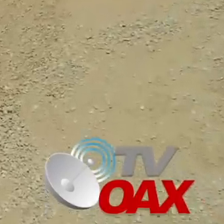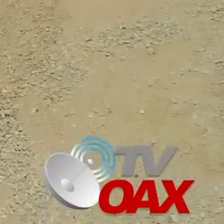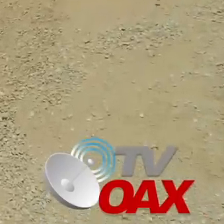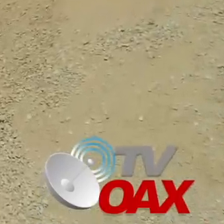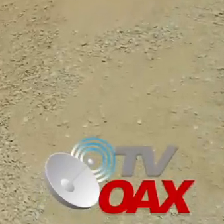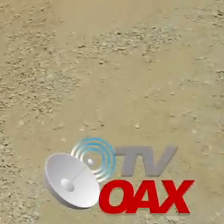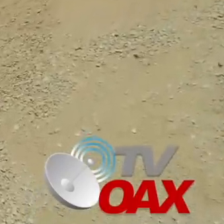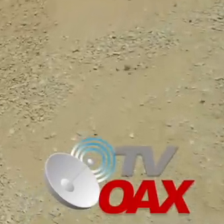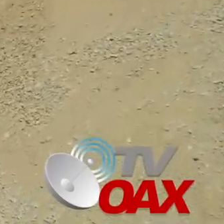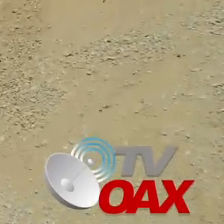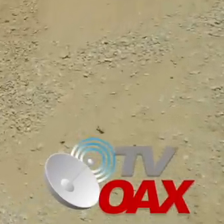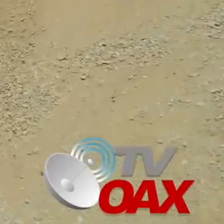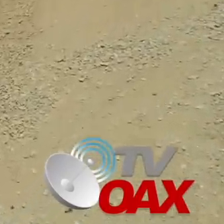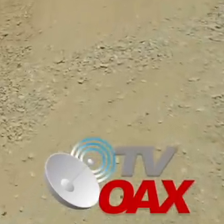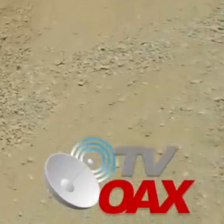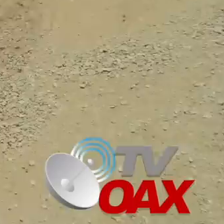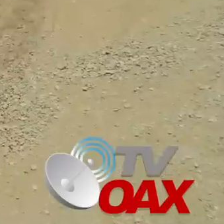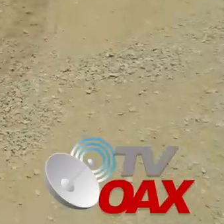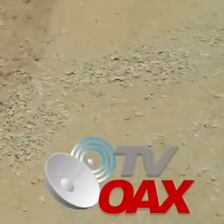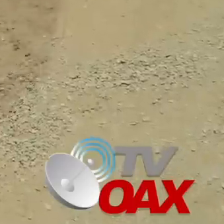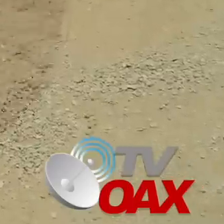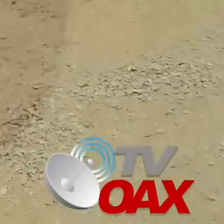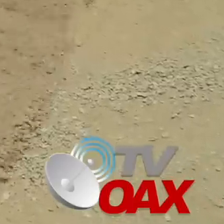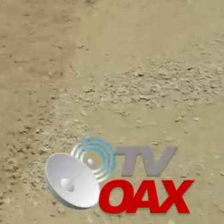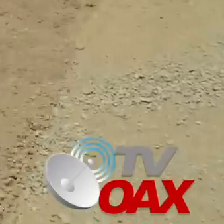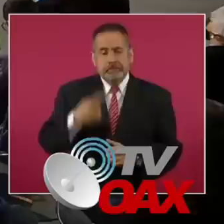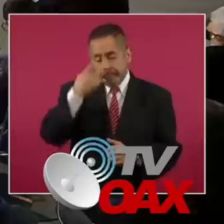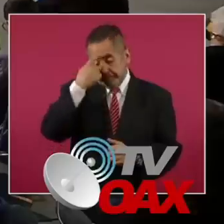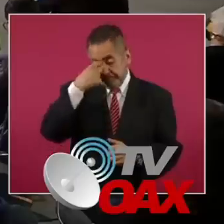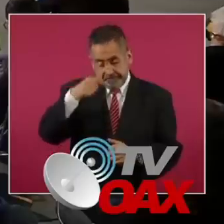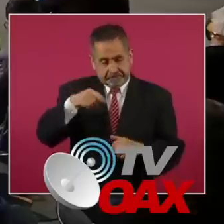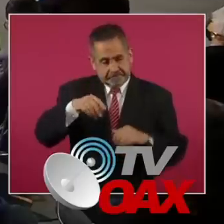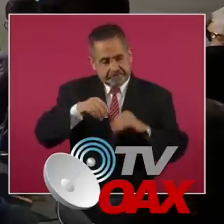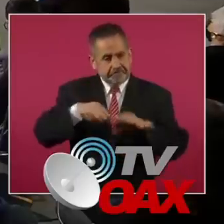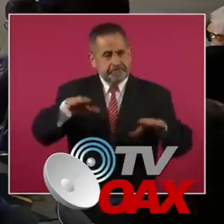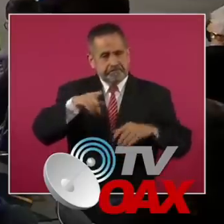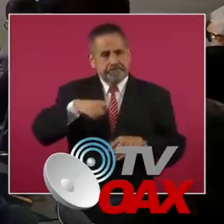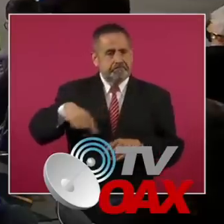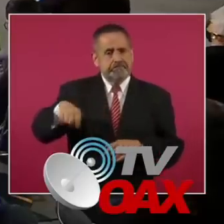a comentar algo. Sí, señor, gracias. Para